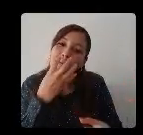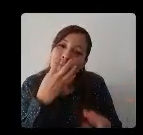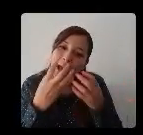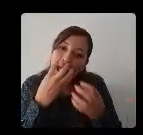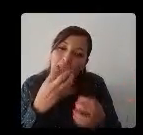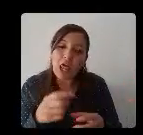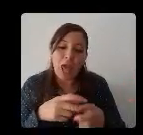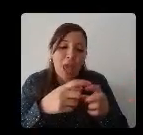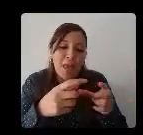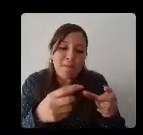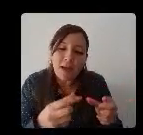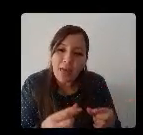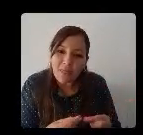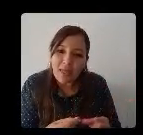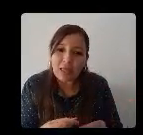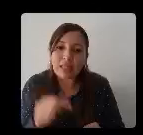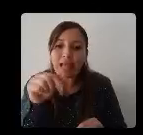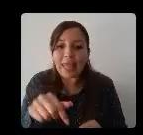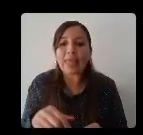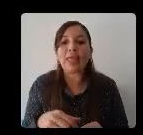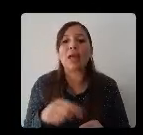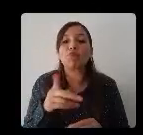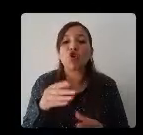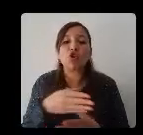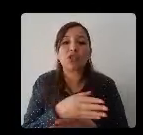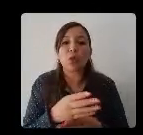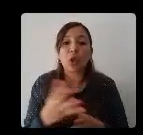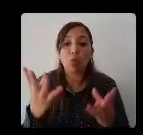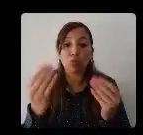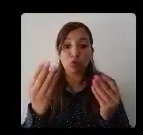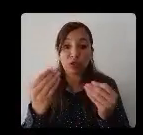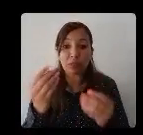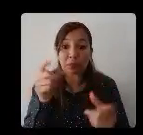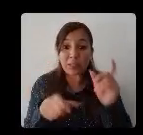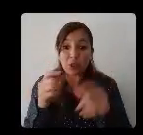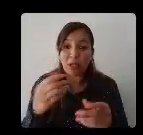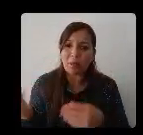que van en bien de la salud de nosotros, ¿no? Y del visitante. A ver, pues,